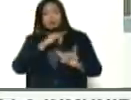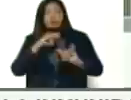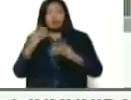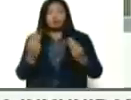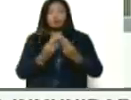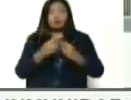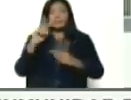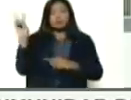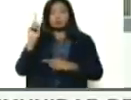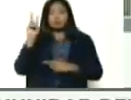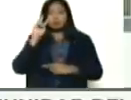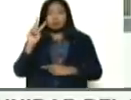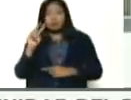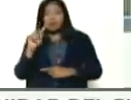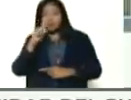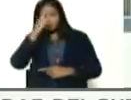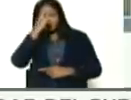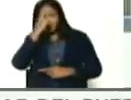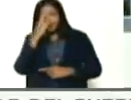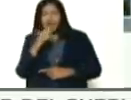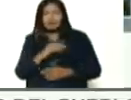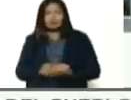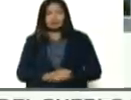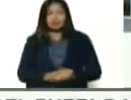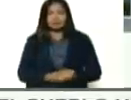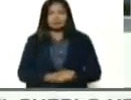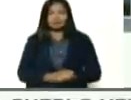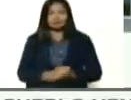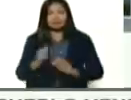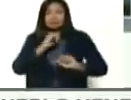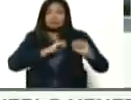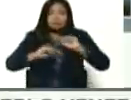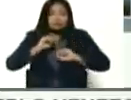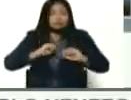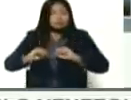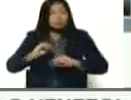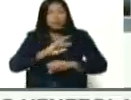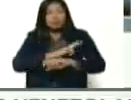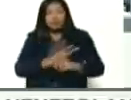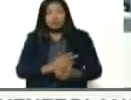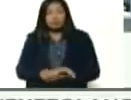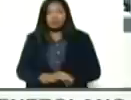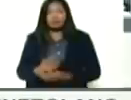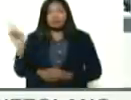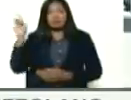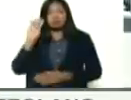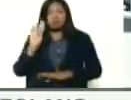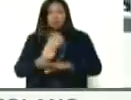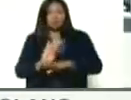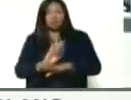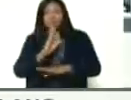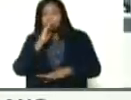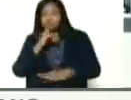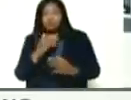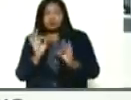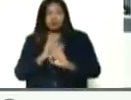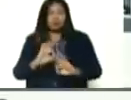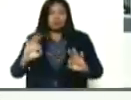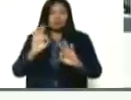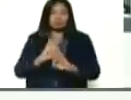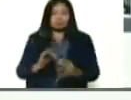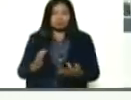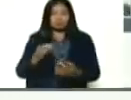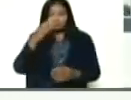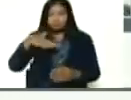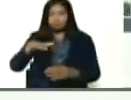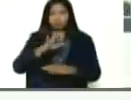estará mutante de la india se mueve se mueve bueno pues en colombia no hay ninguna medida de seguridad de bioseguridad para